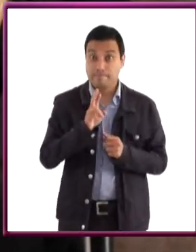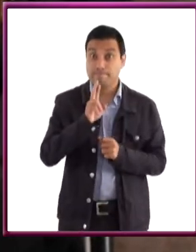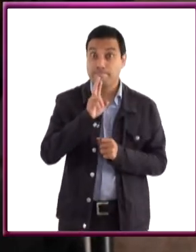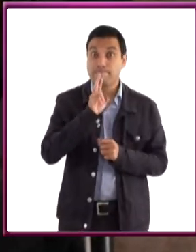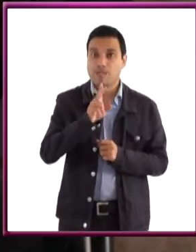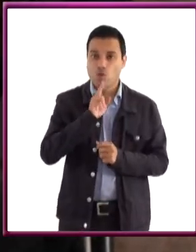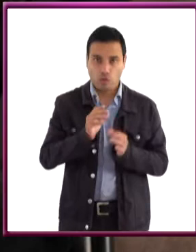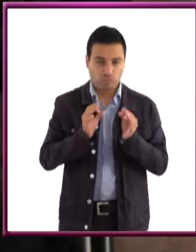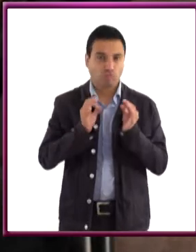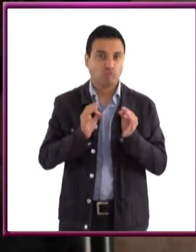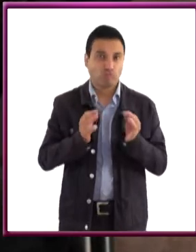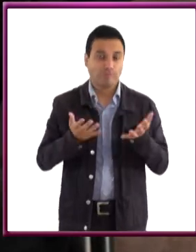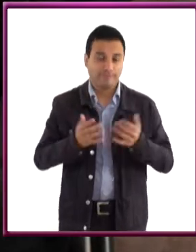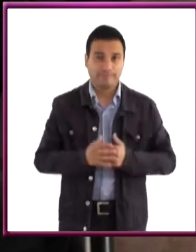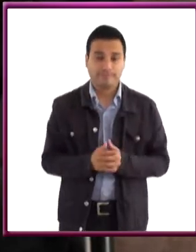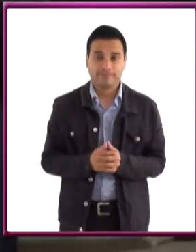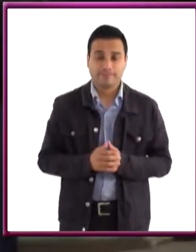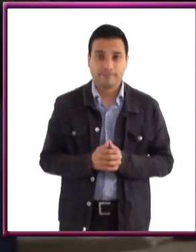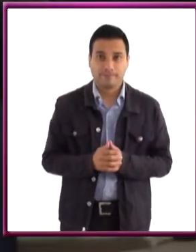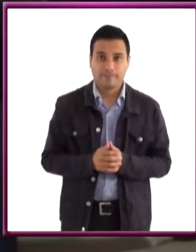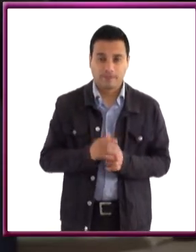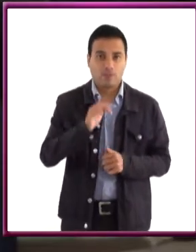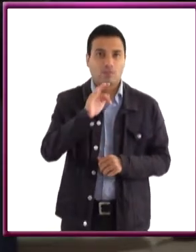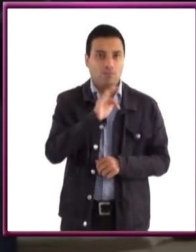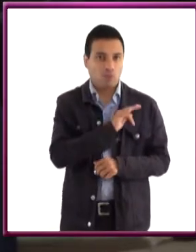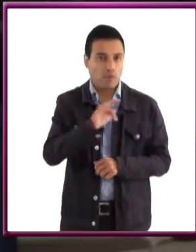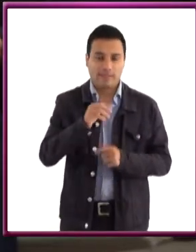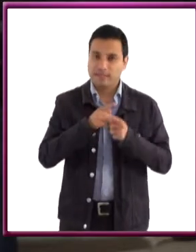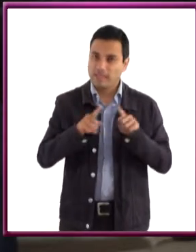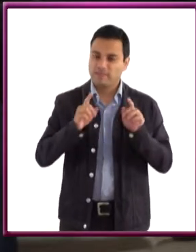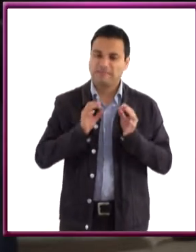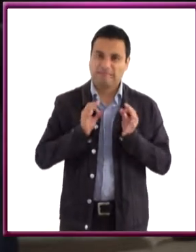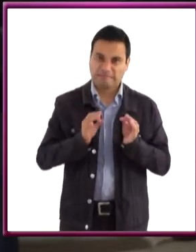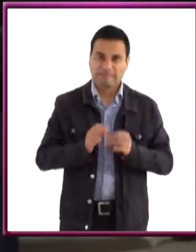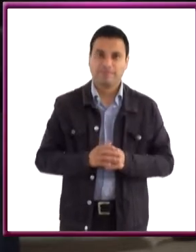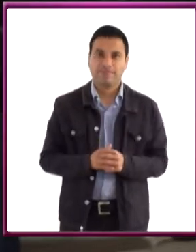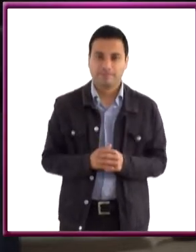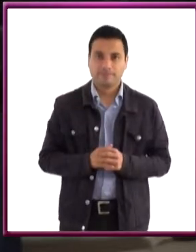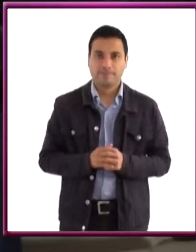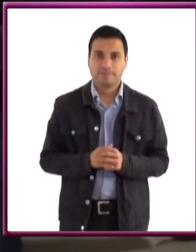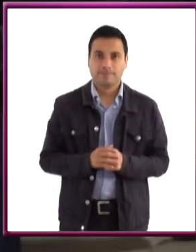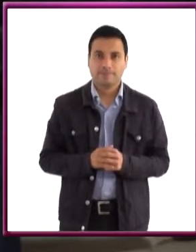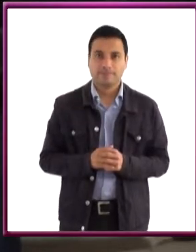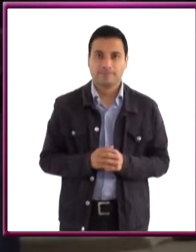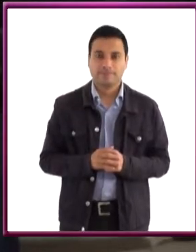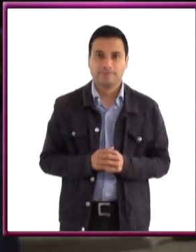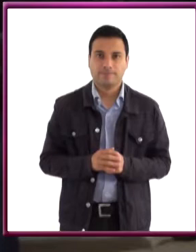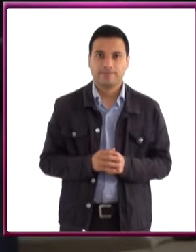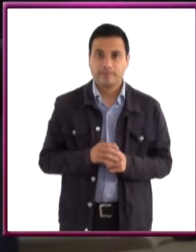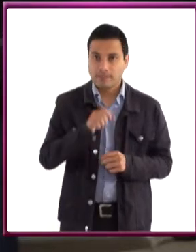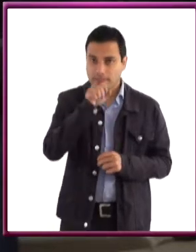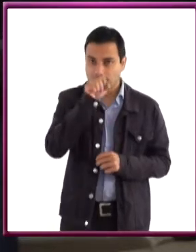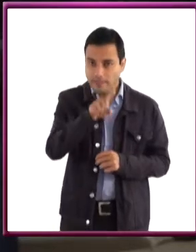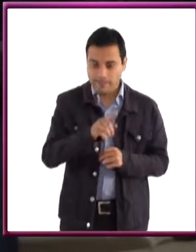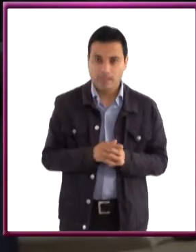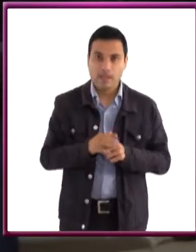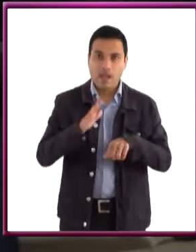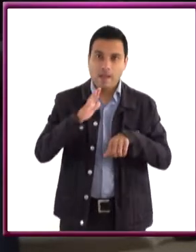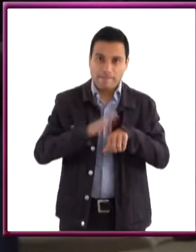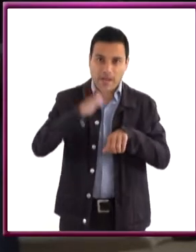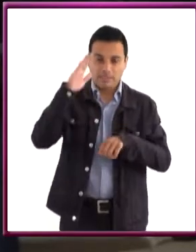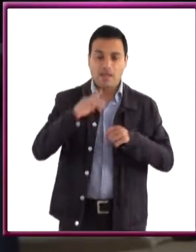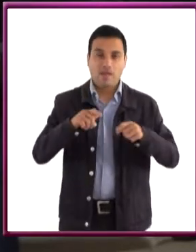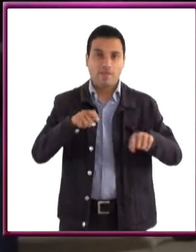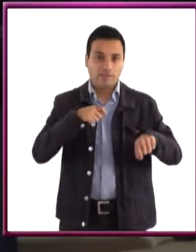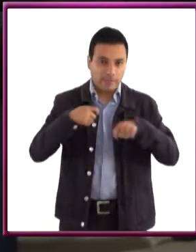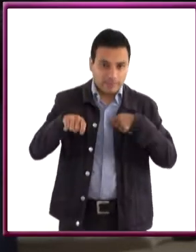manejarlas mejor, más que controlarlas, manejarlas mejor, de una manera diferente, te llevas diferente con tus emociones, ¿no? Empiezas a tener más